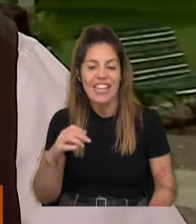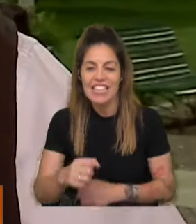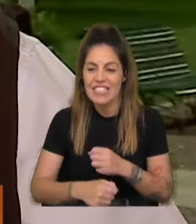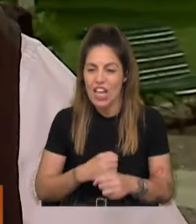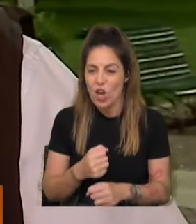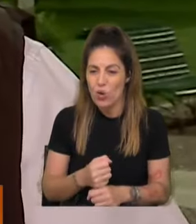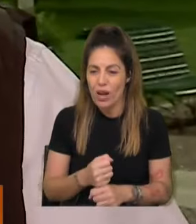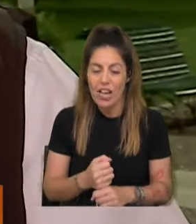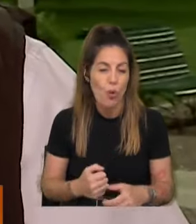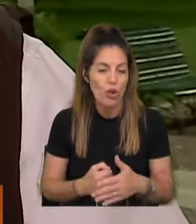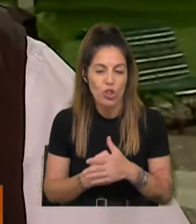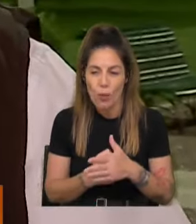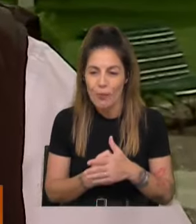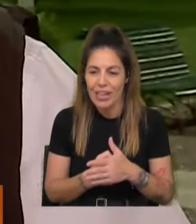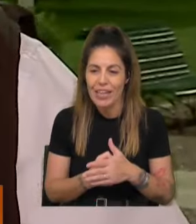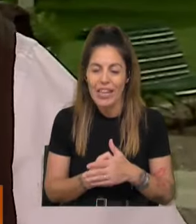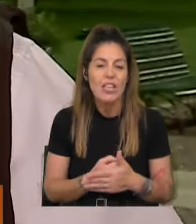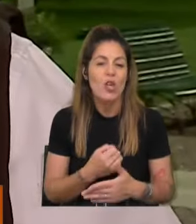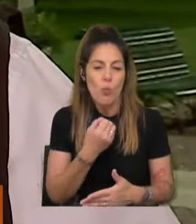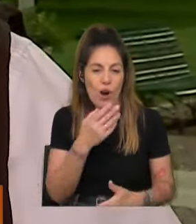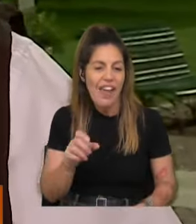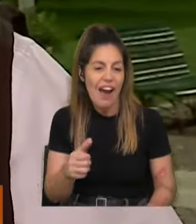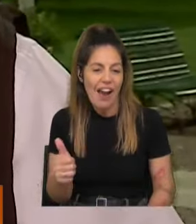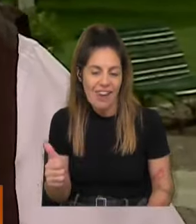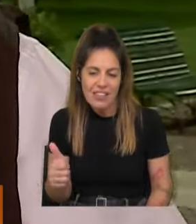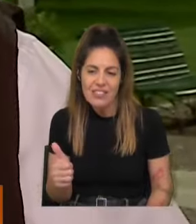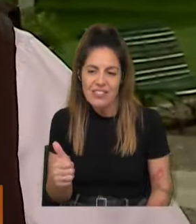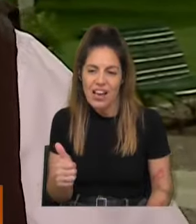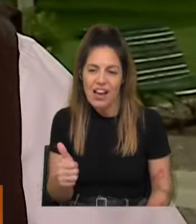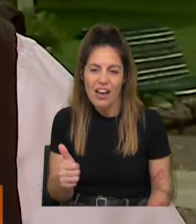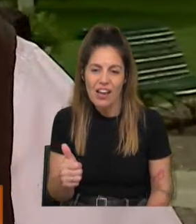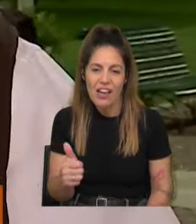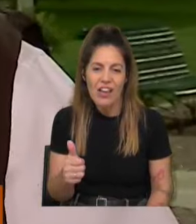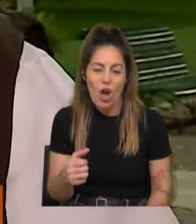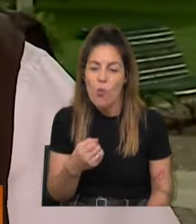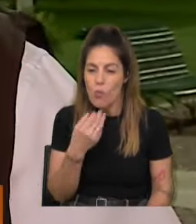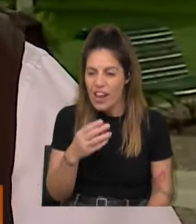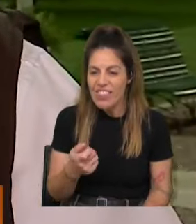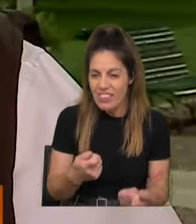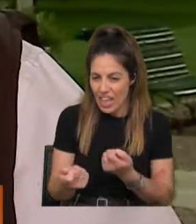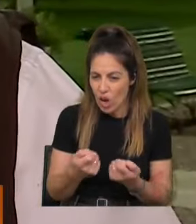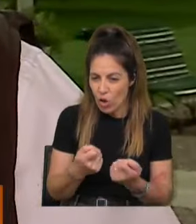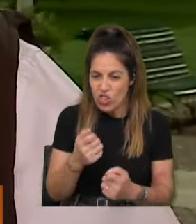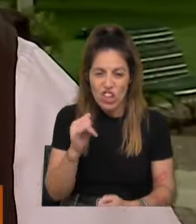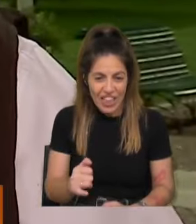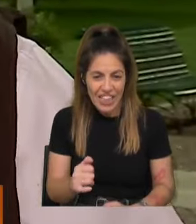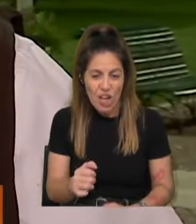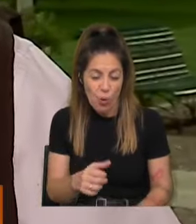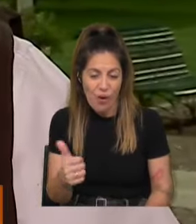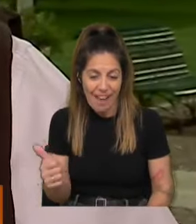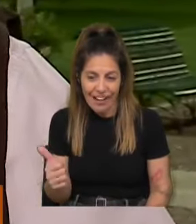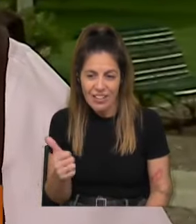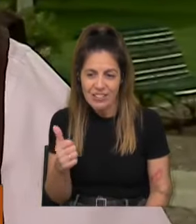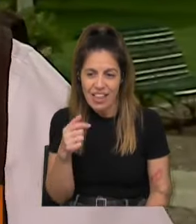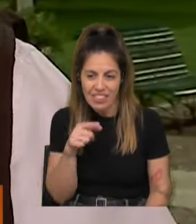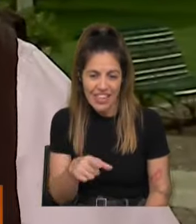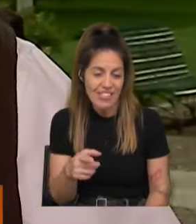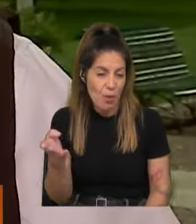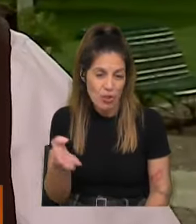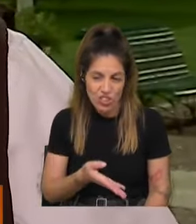nosotros en los topes de usura Es una muy buena ganancia eh es un muy buen negocio tener una rentabilidad de ese